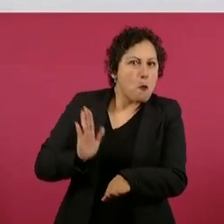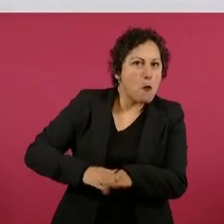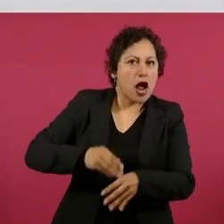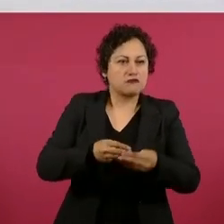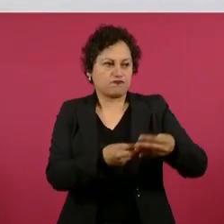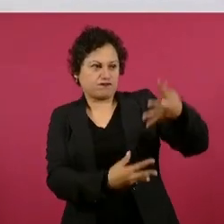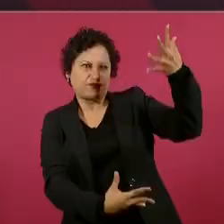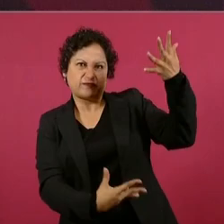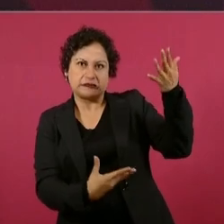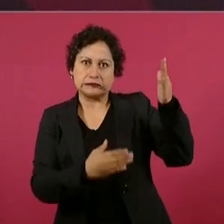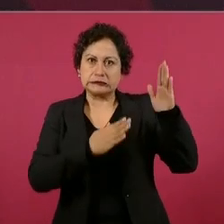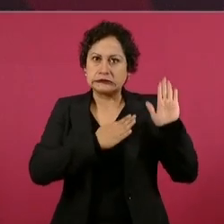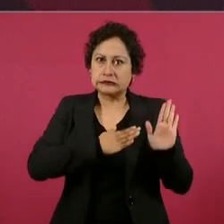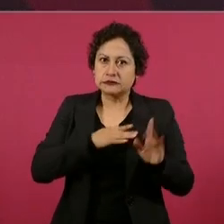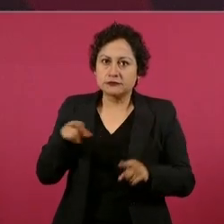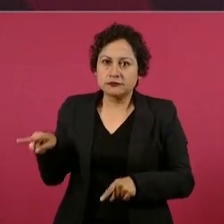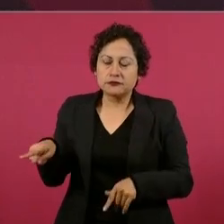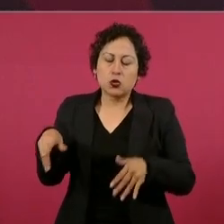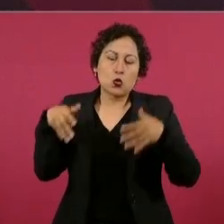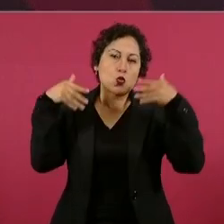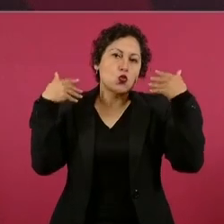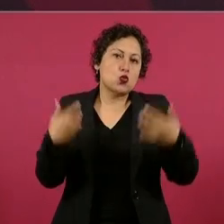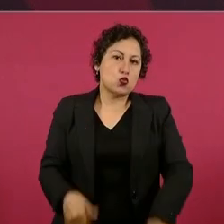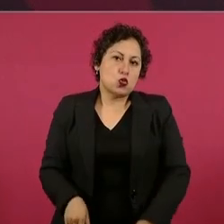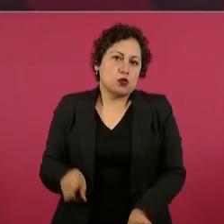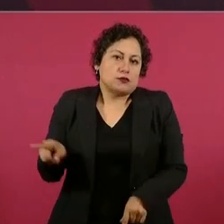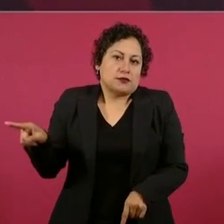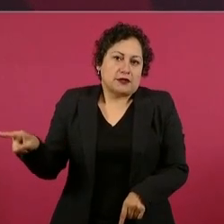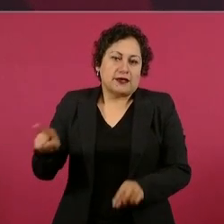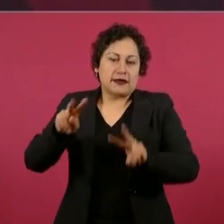En cuanto a trenes, es historia.